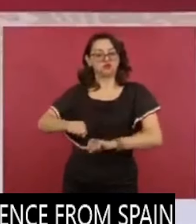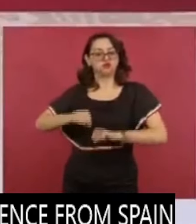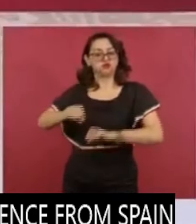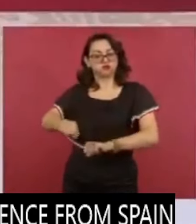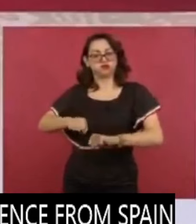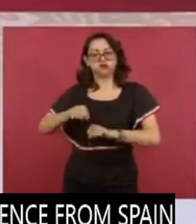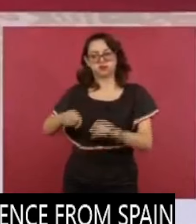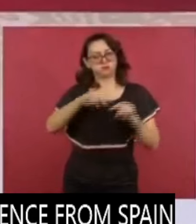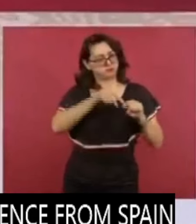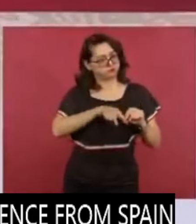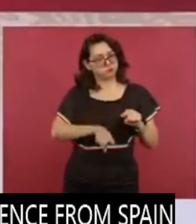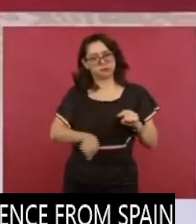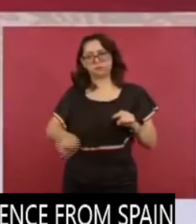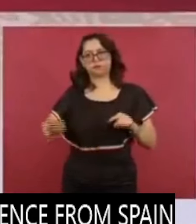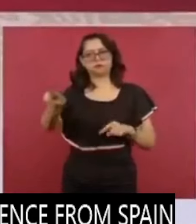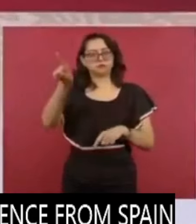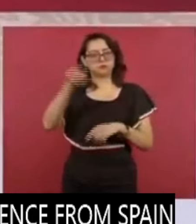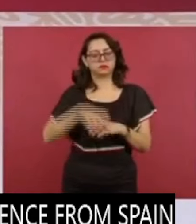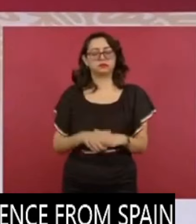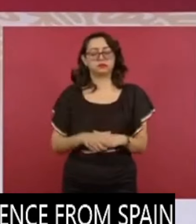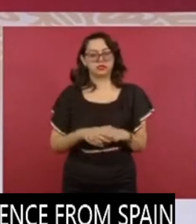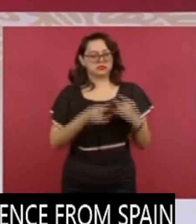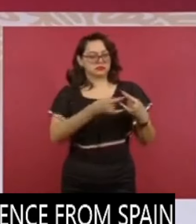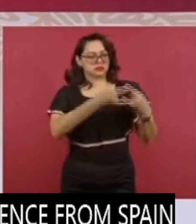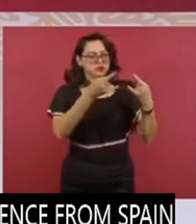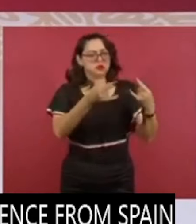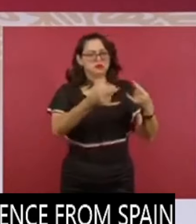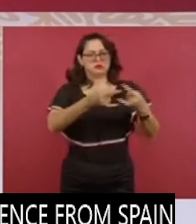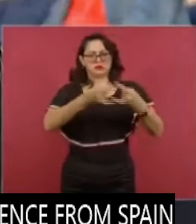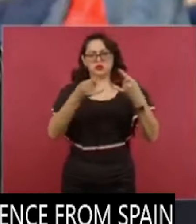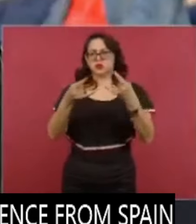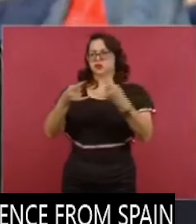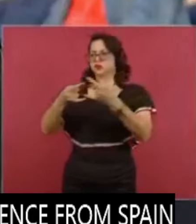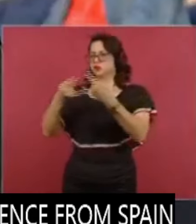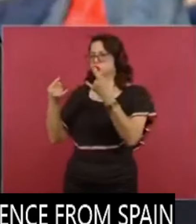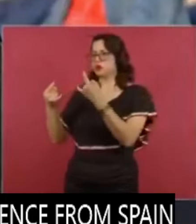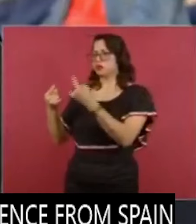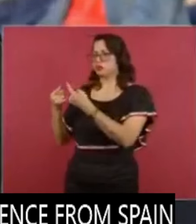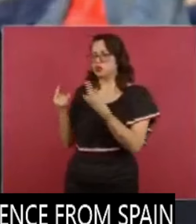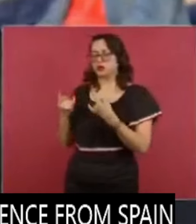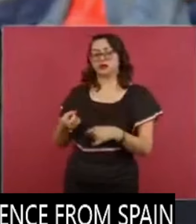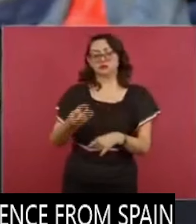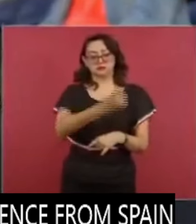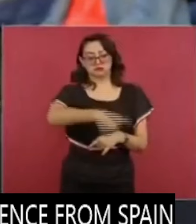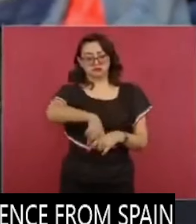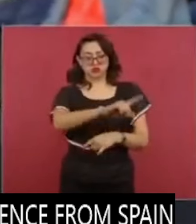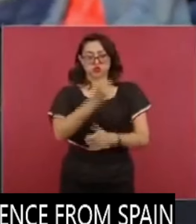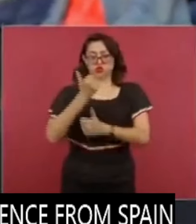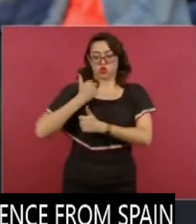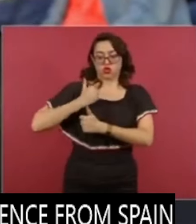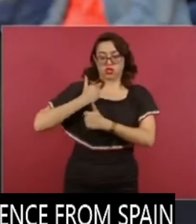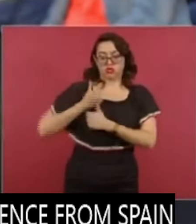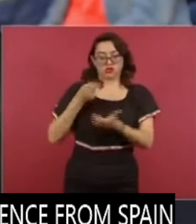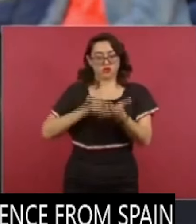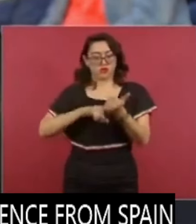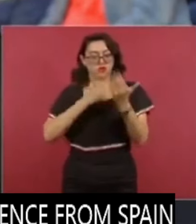En estos y otros hechos históricos, el heroico Colegio Militar dio muestra de